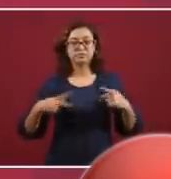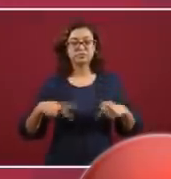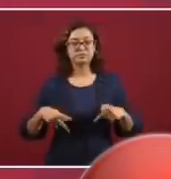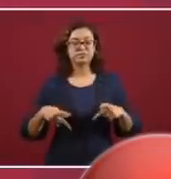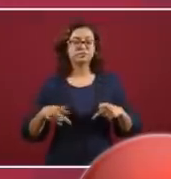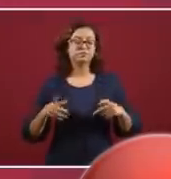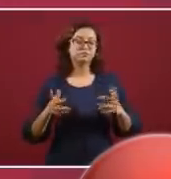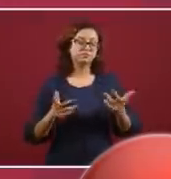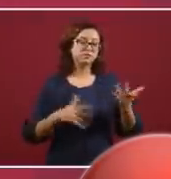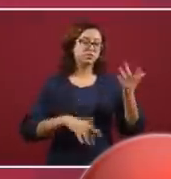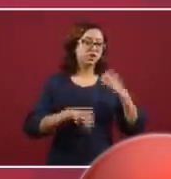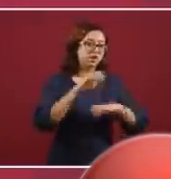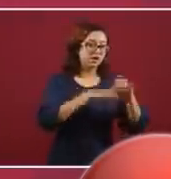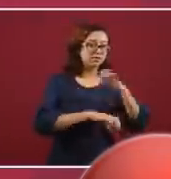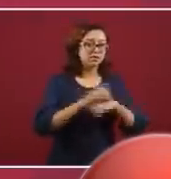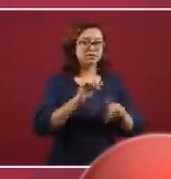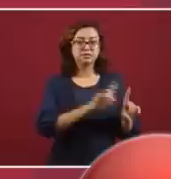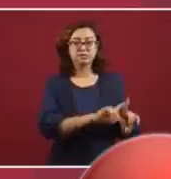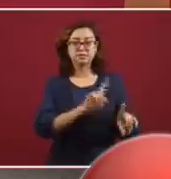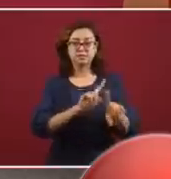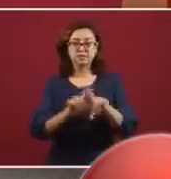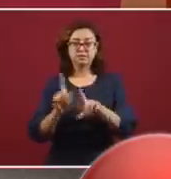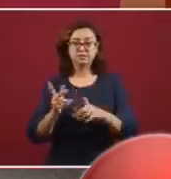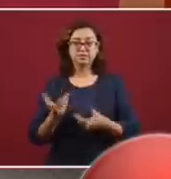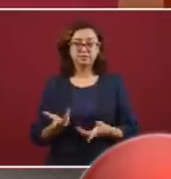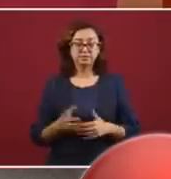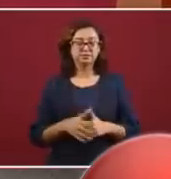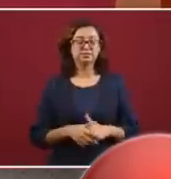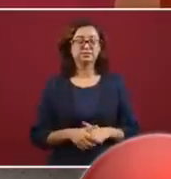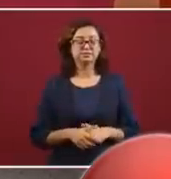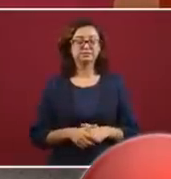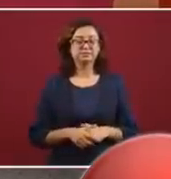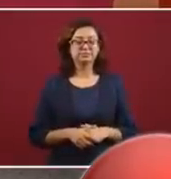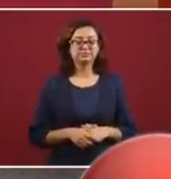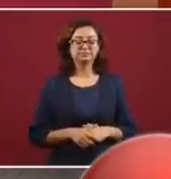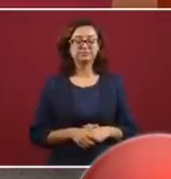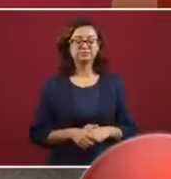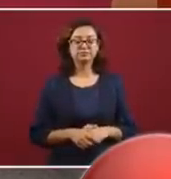físicas, morales, como se dice